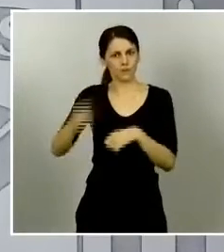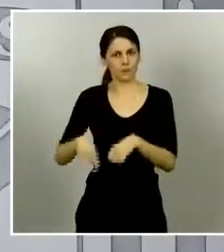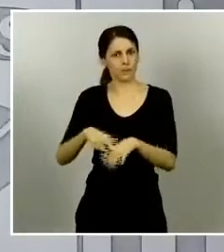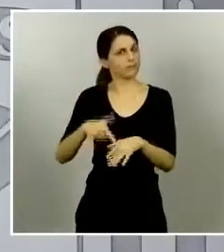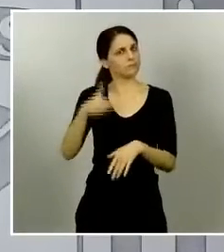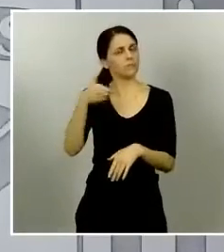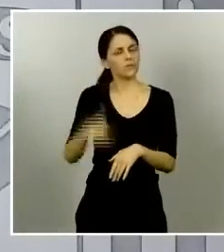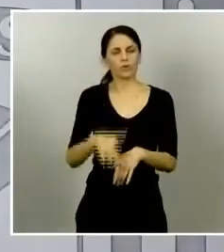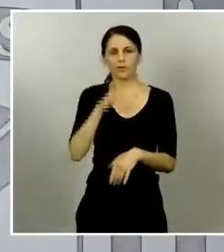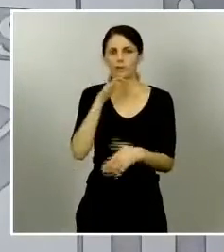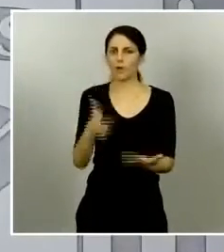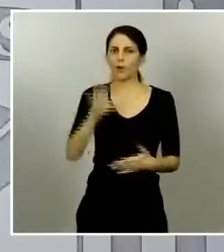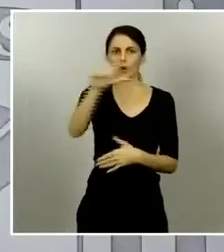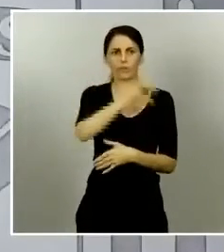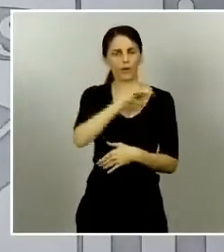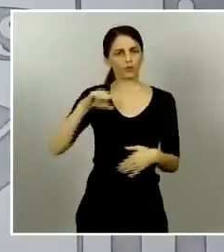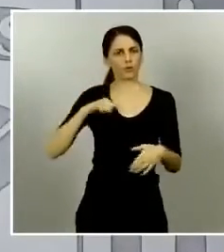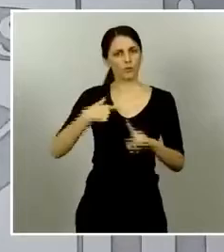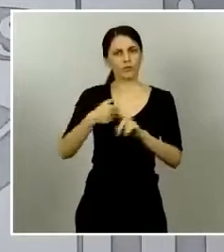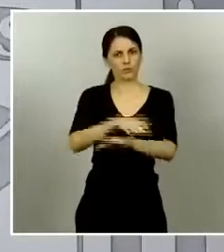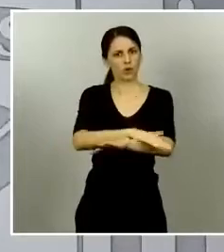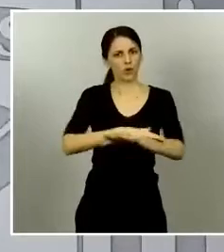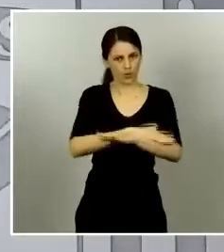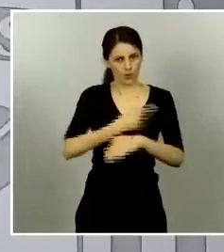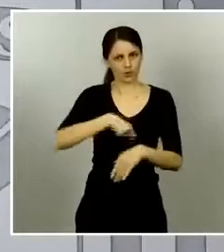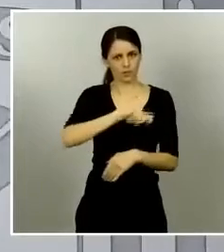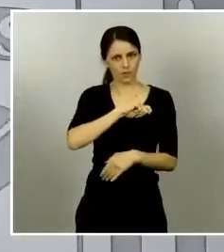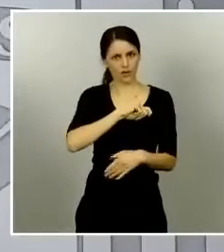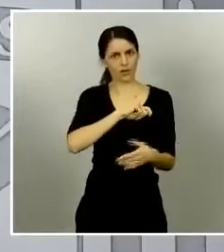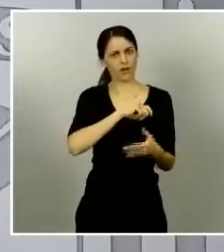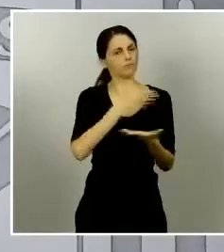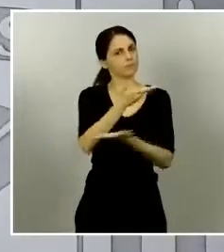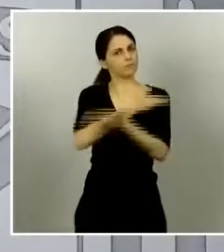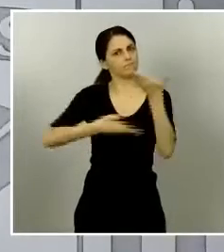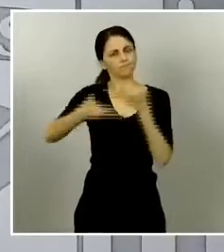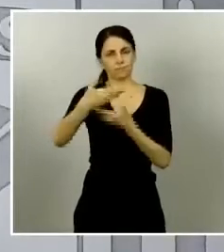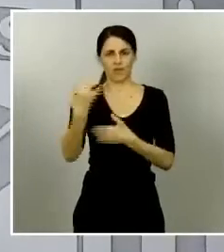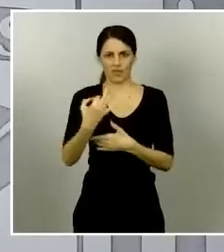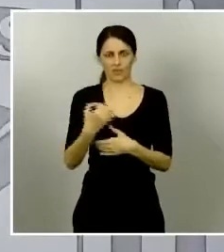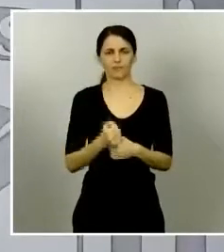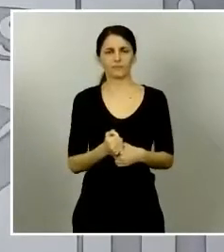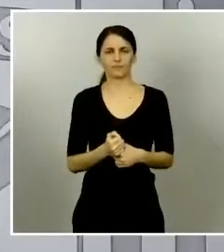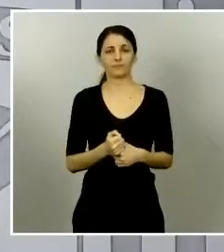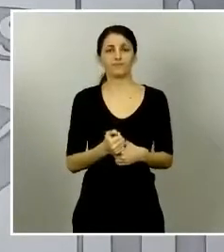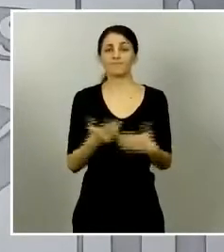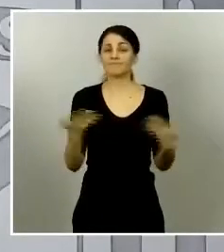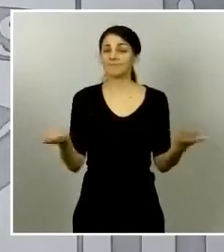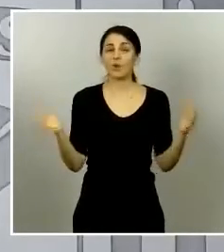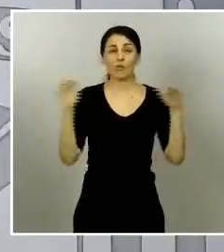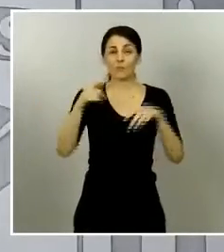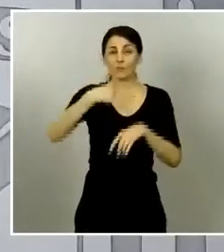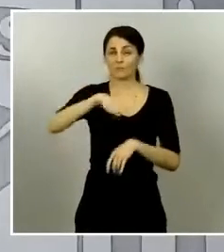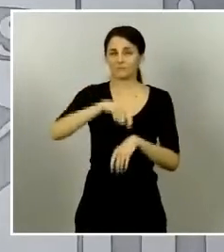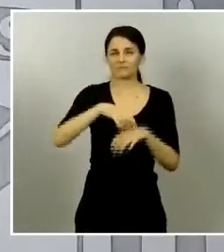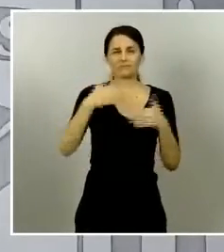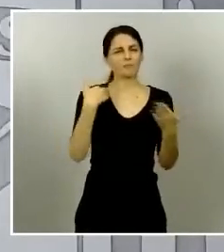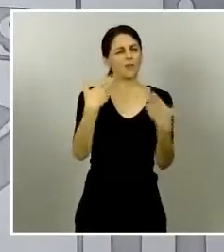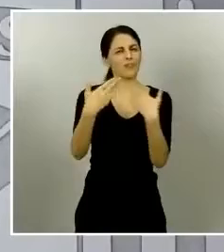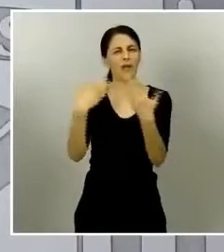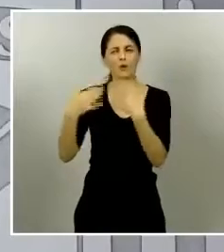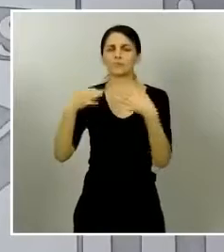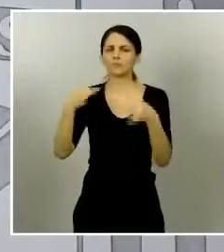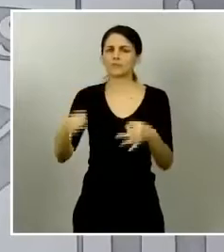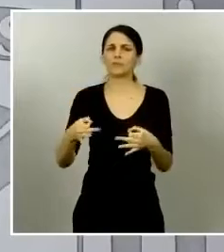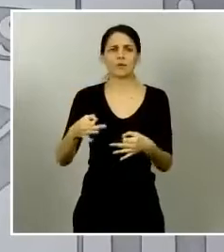la coordinación tan necesaria en estos momentos entre las comunidades autónomas y el Gobierno de España. Diríamos que es algo